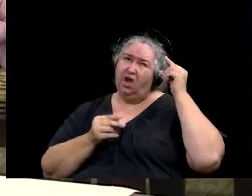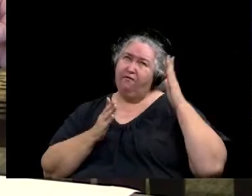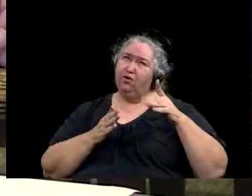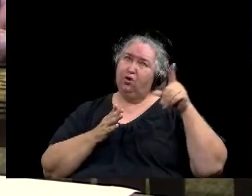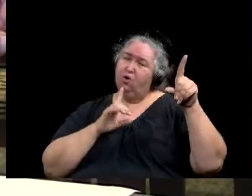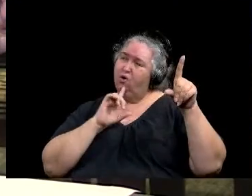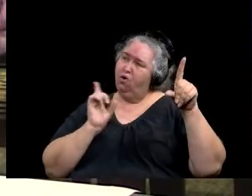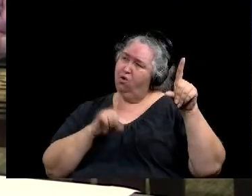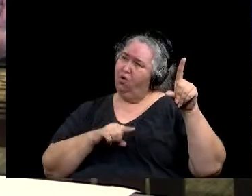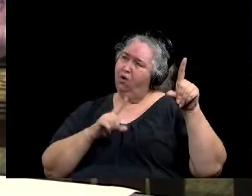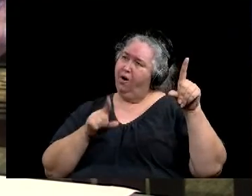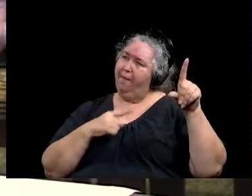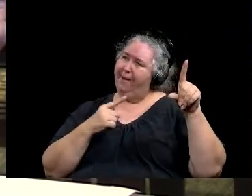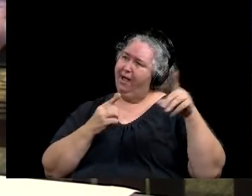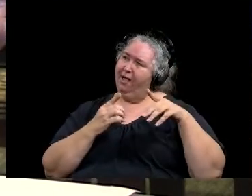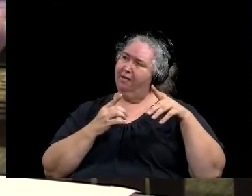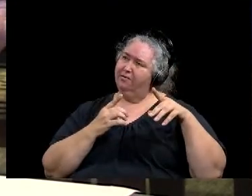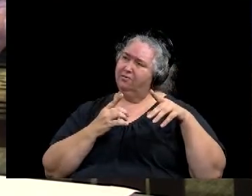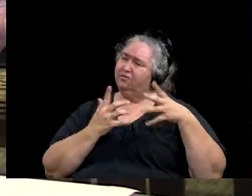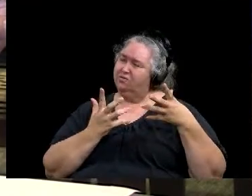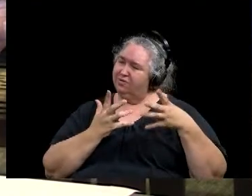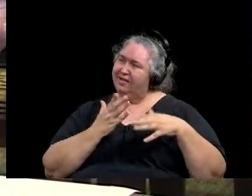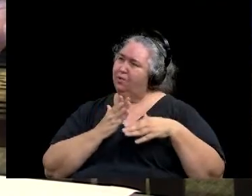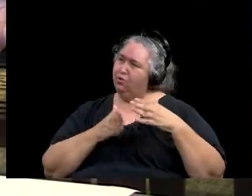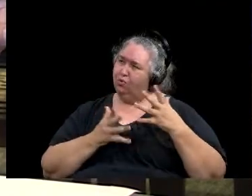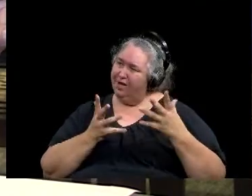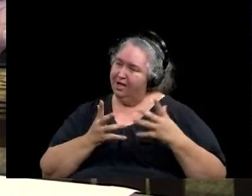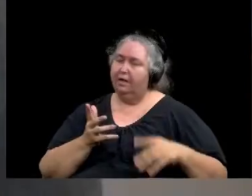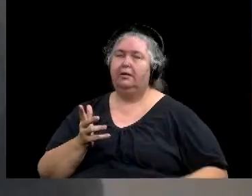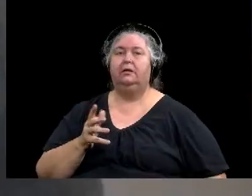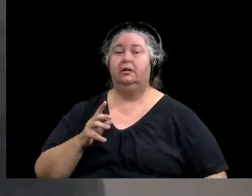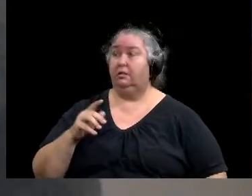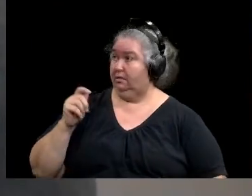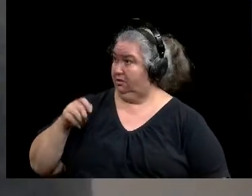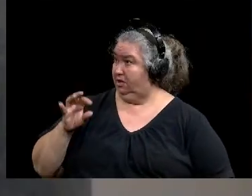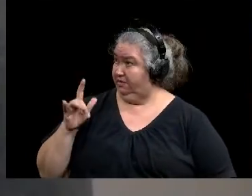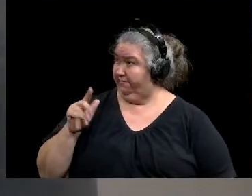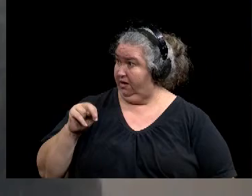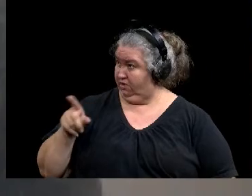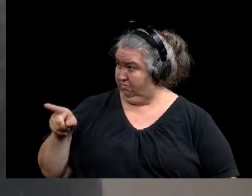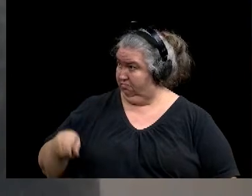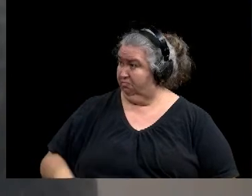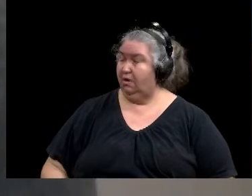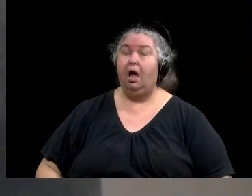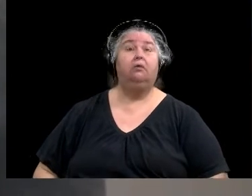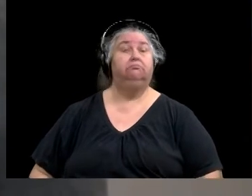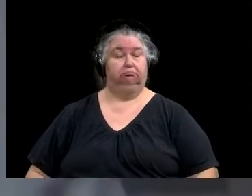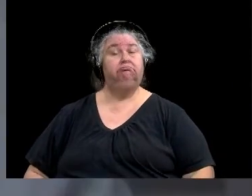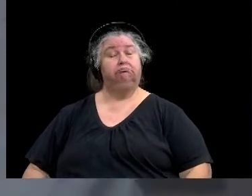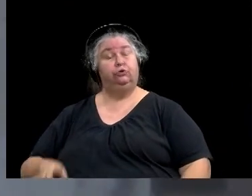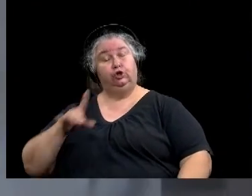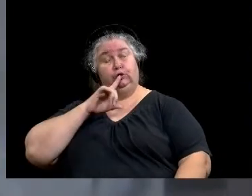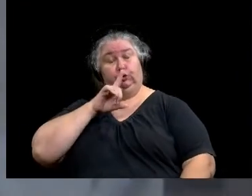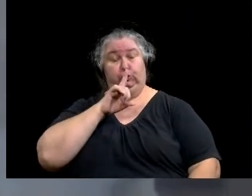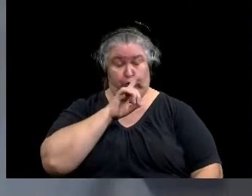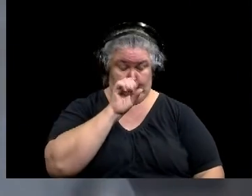puede acordarnos de lo que quiere el gobernador y lo que quiere implementar